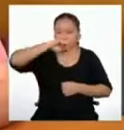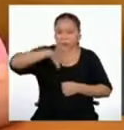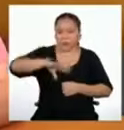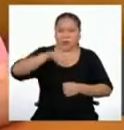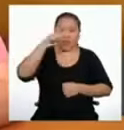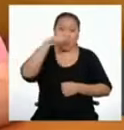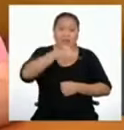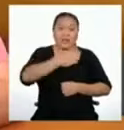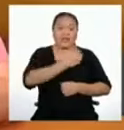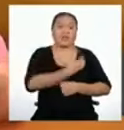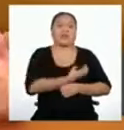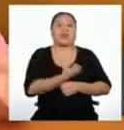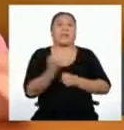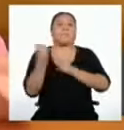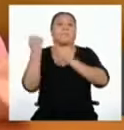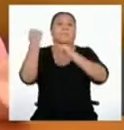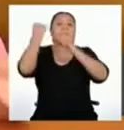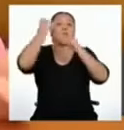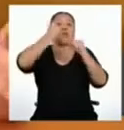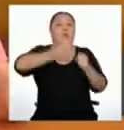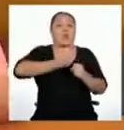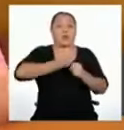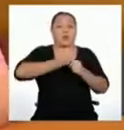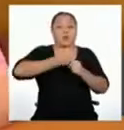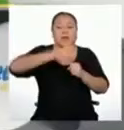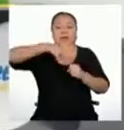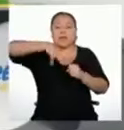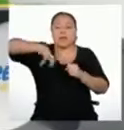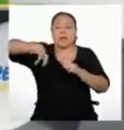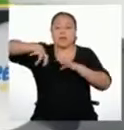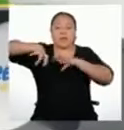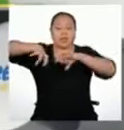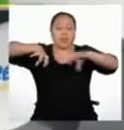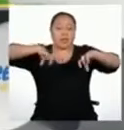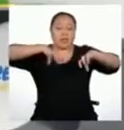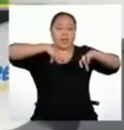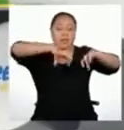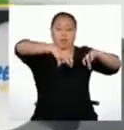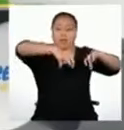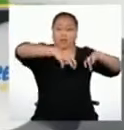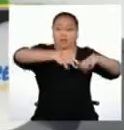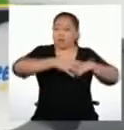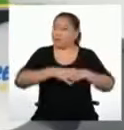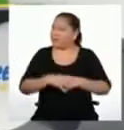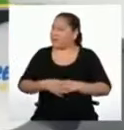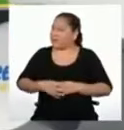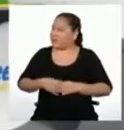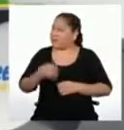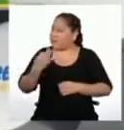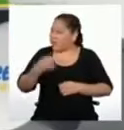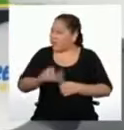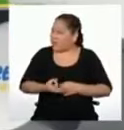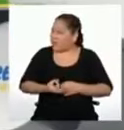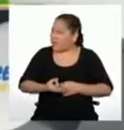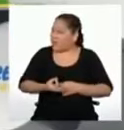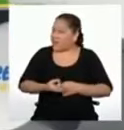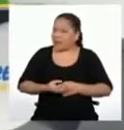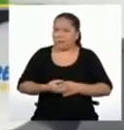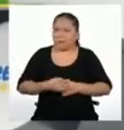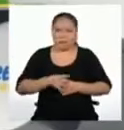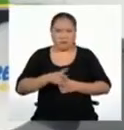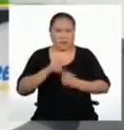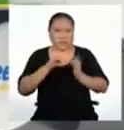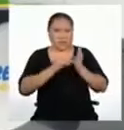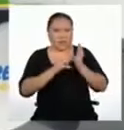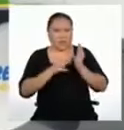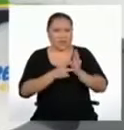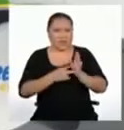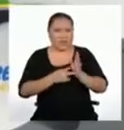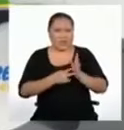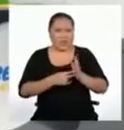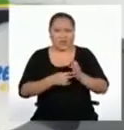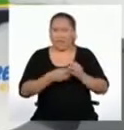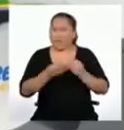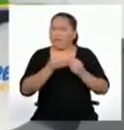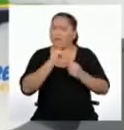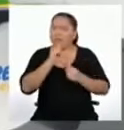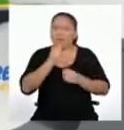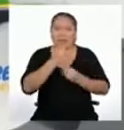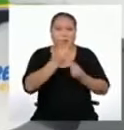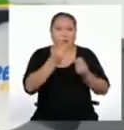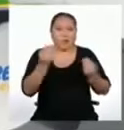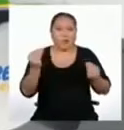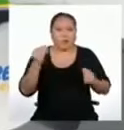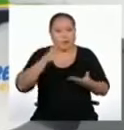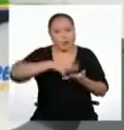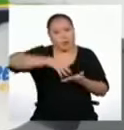poder se divide en más poderes. ¿De verdad? Eso quiere decir que aún nos queda muchísimo por aprender